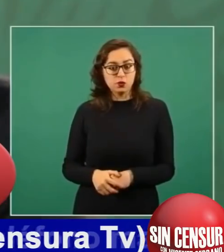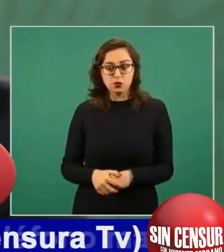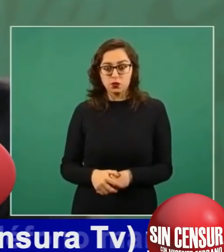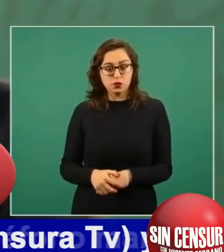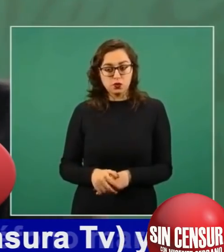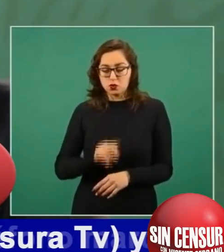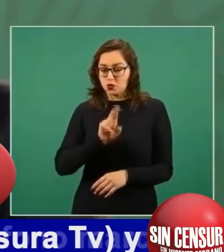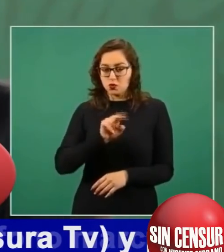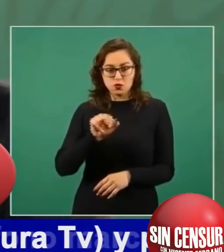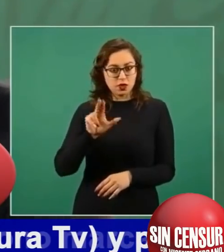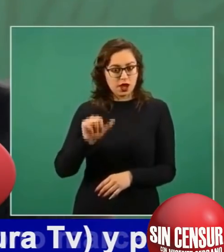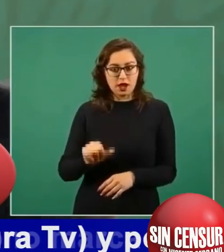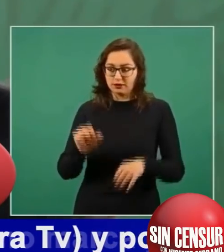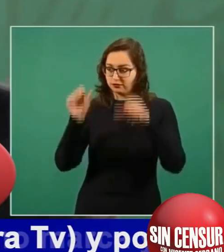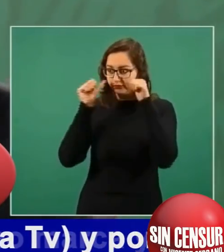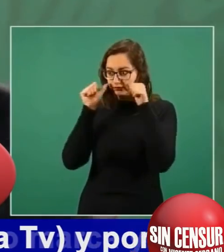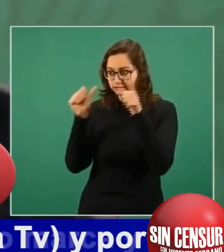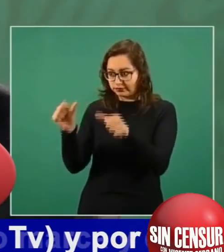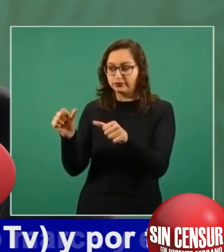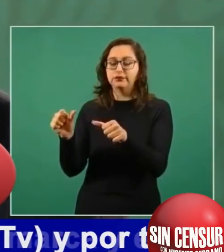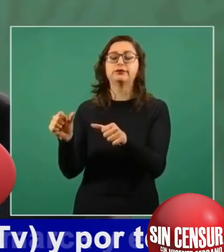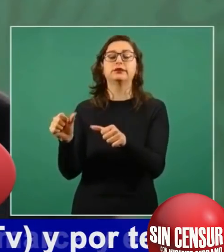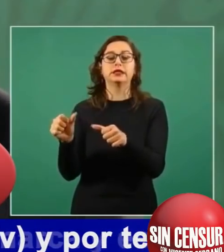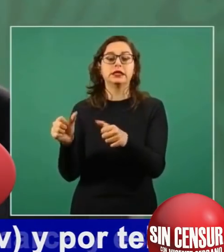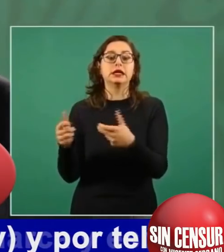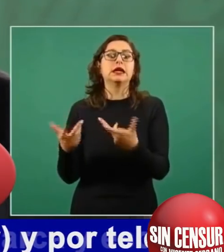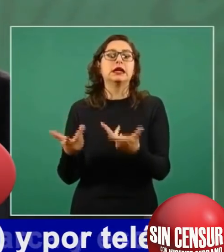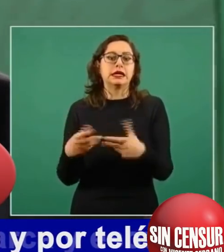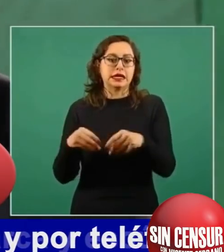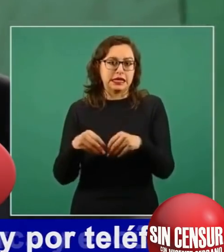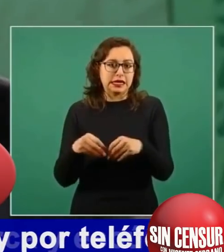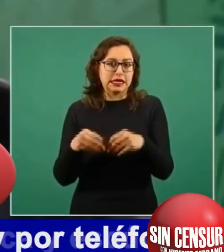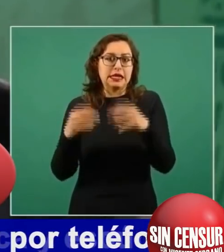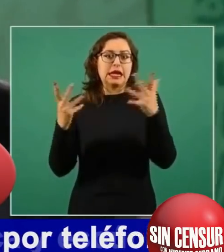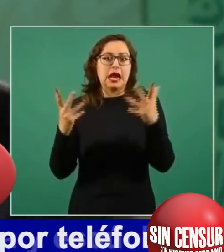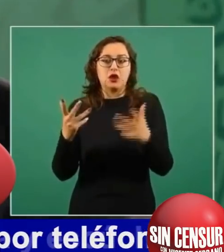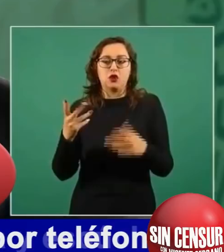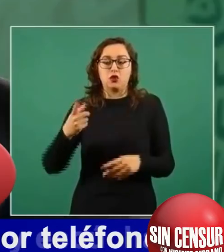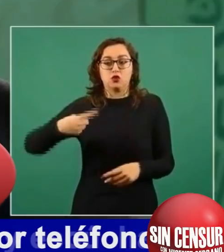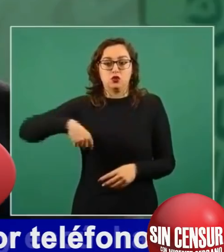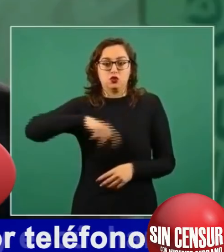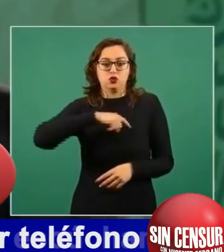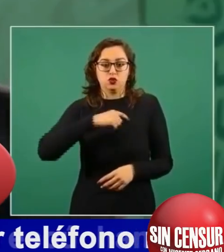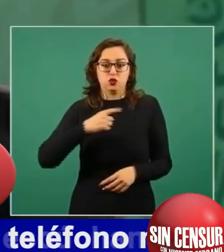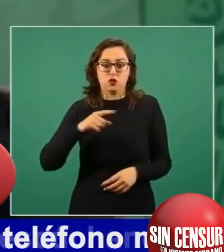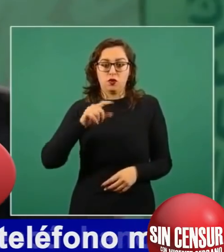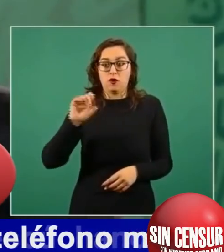Desde luego, no somos un poder omnímodo,